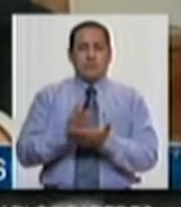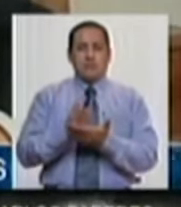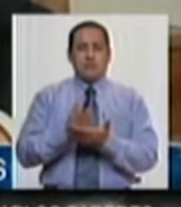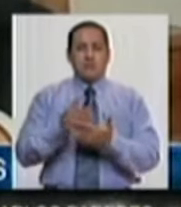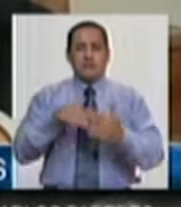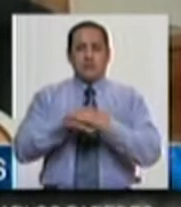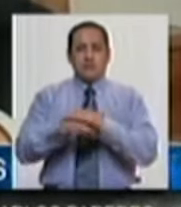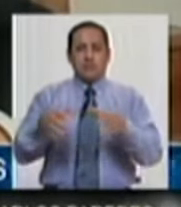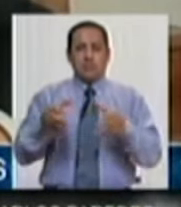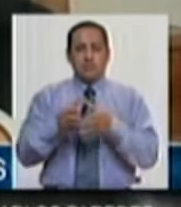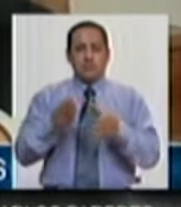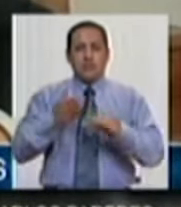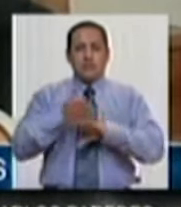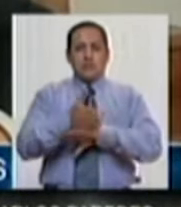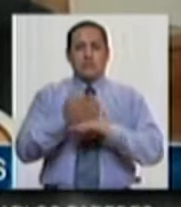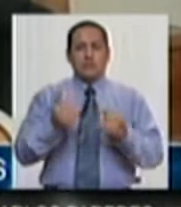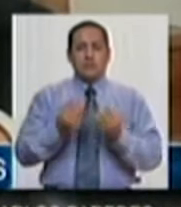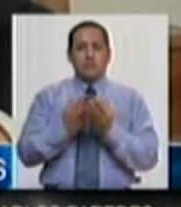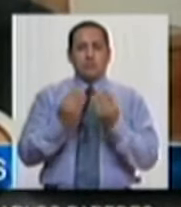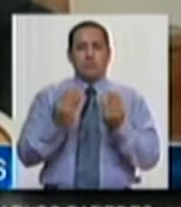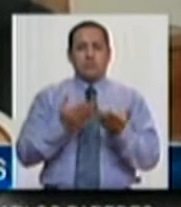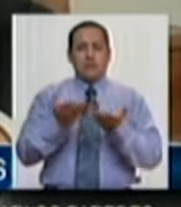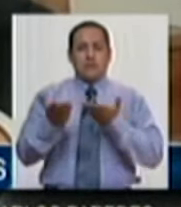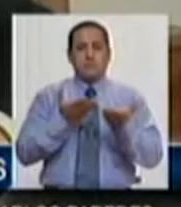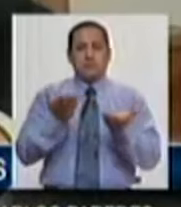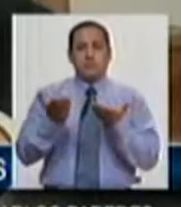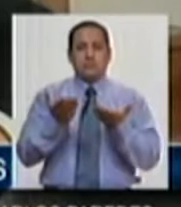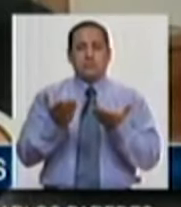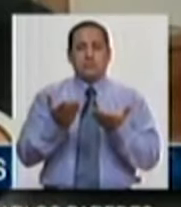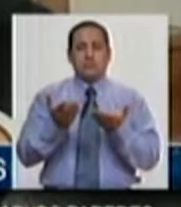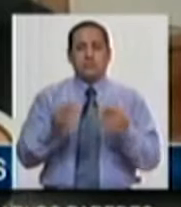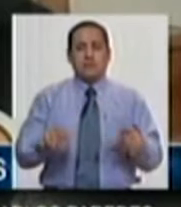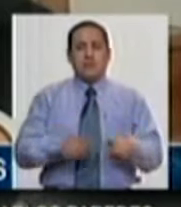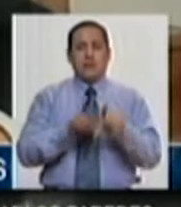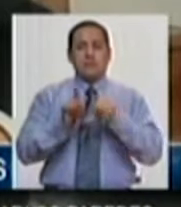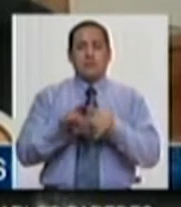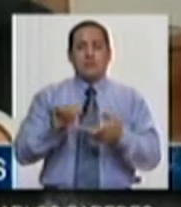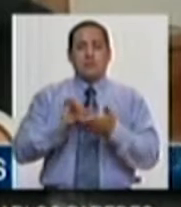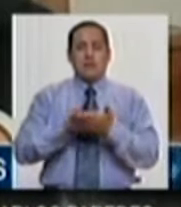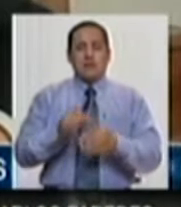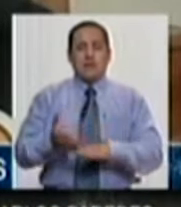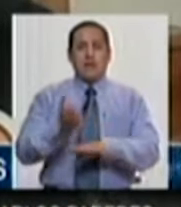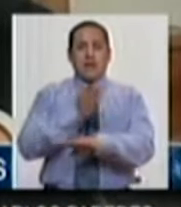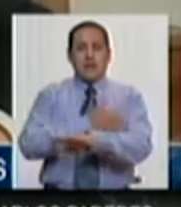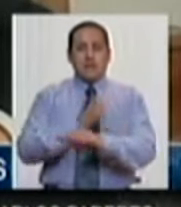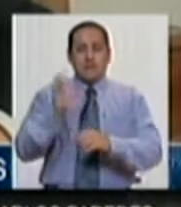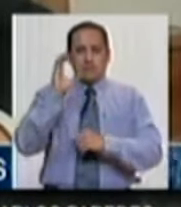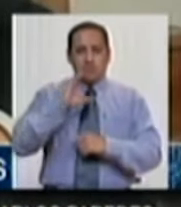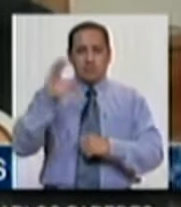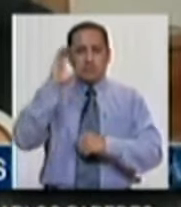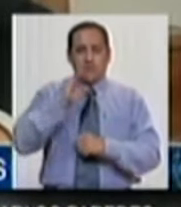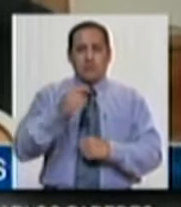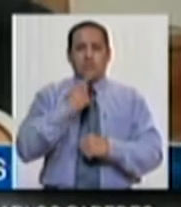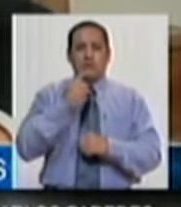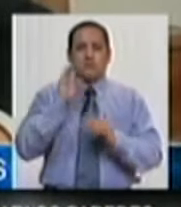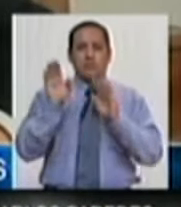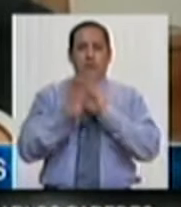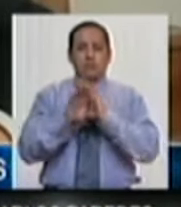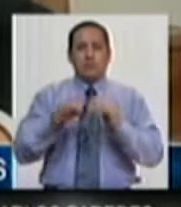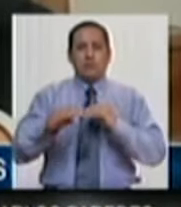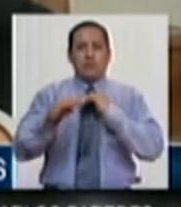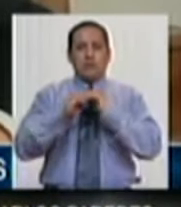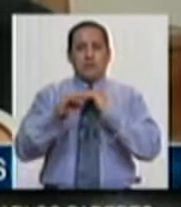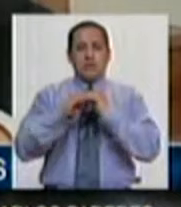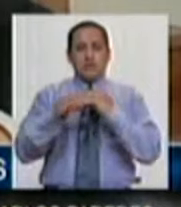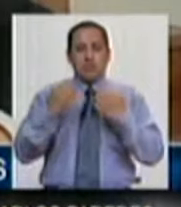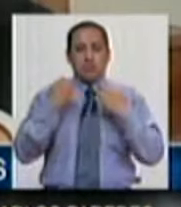el grado de acceso, ¿no?, a estos servicios. Entonces, lo que se está buscando es que haya igualdad de oportunidades